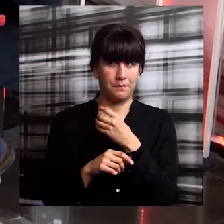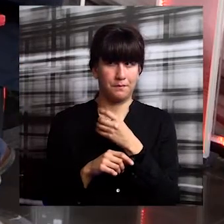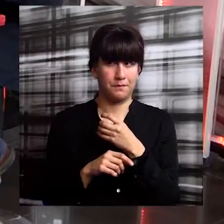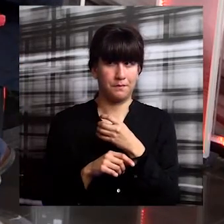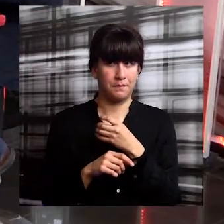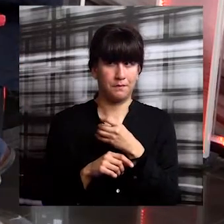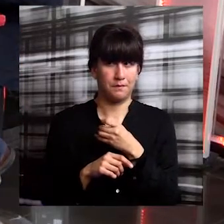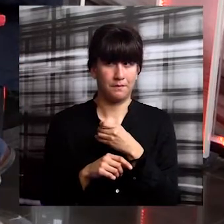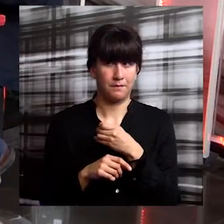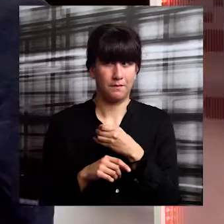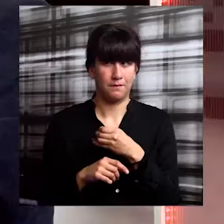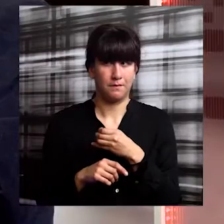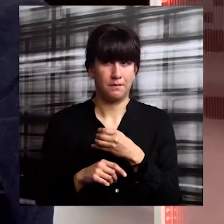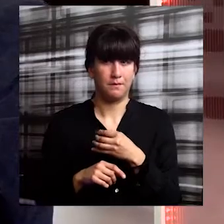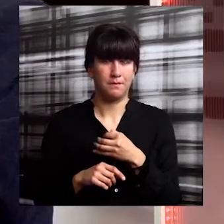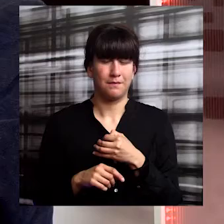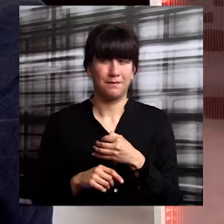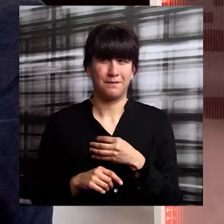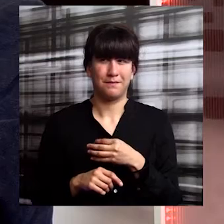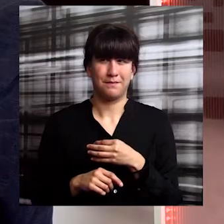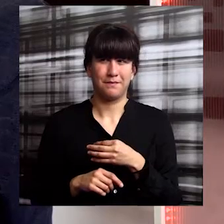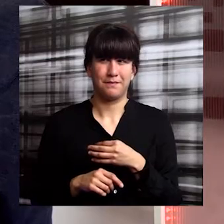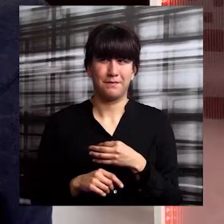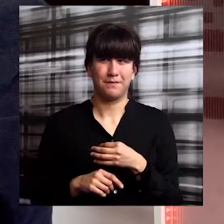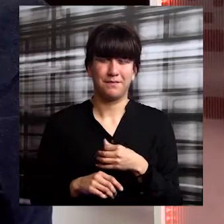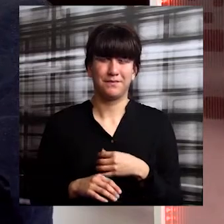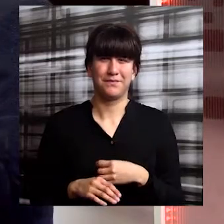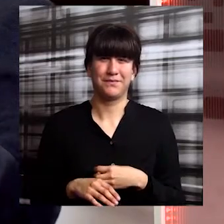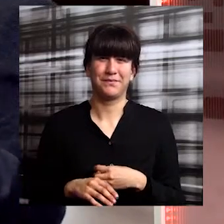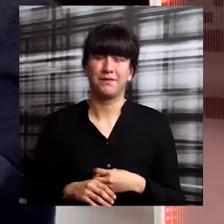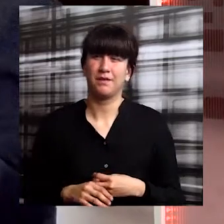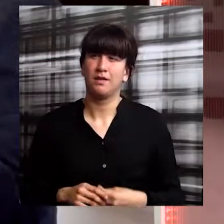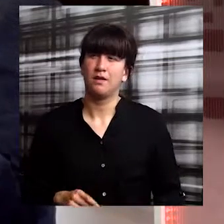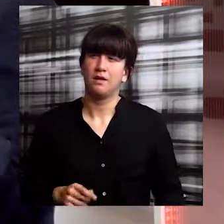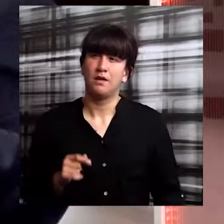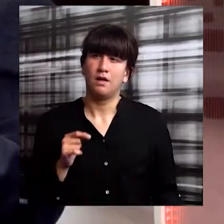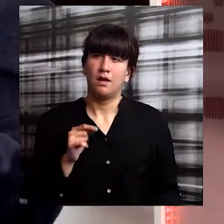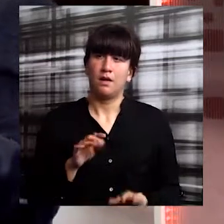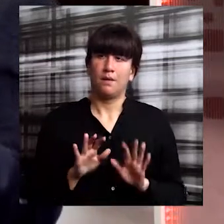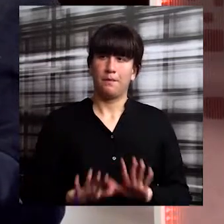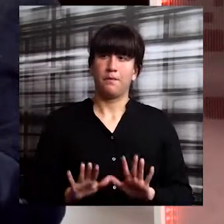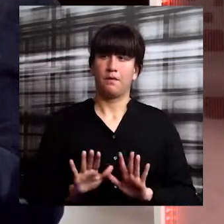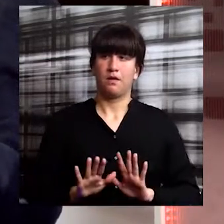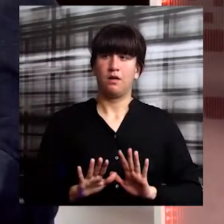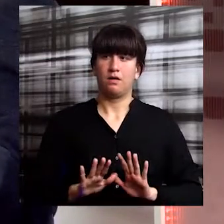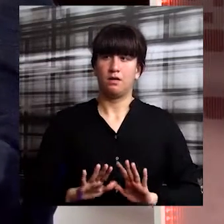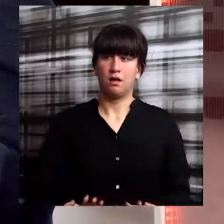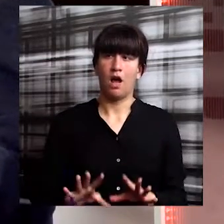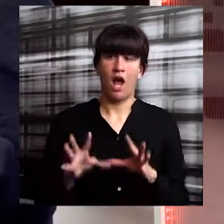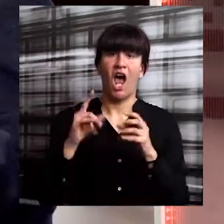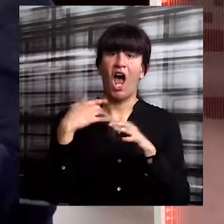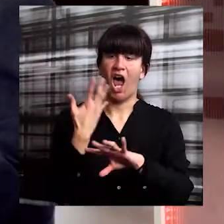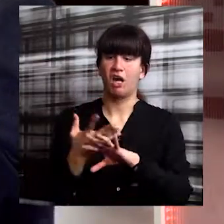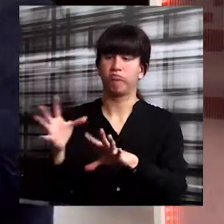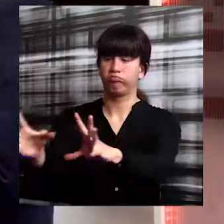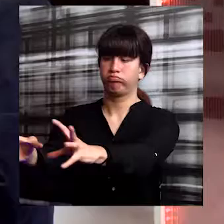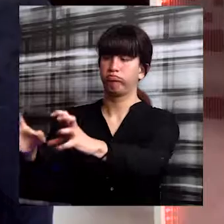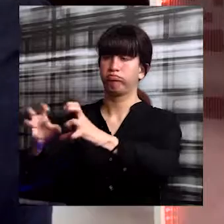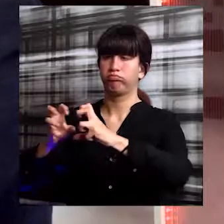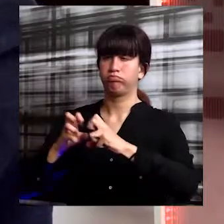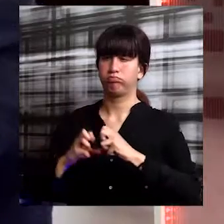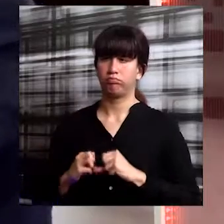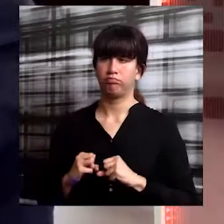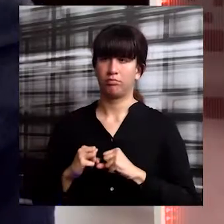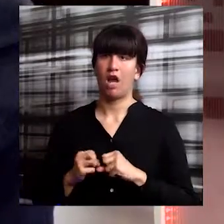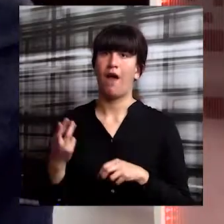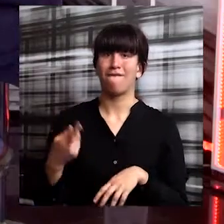cruceros? Porque por todas partes se ha señalado de que hay que retomar, hay que, ¿no es cierto?, volver a tener